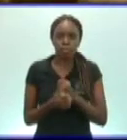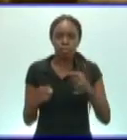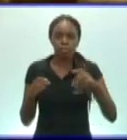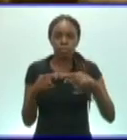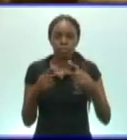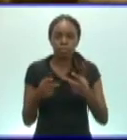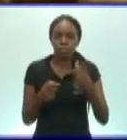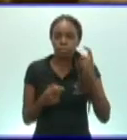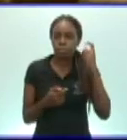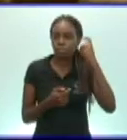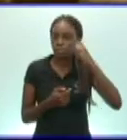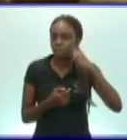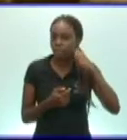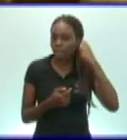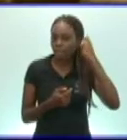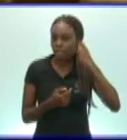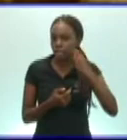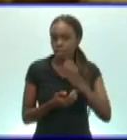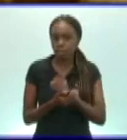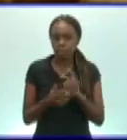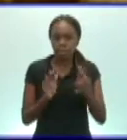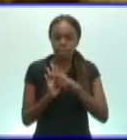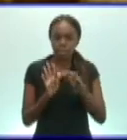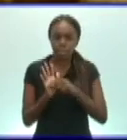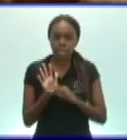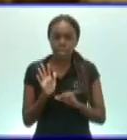de Representantes.